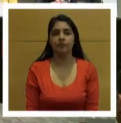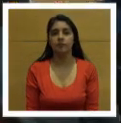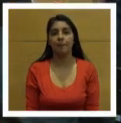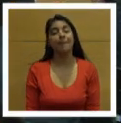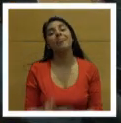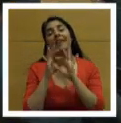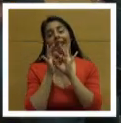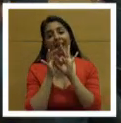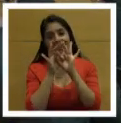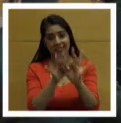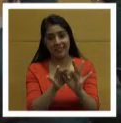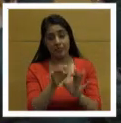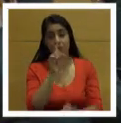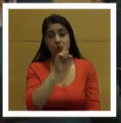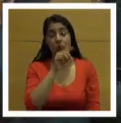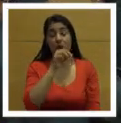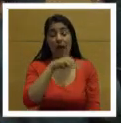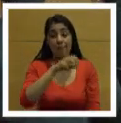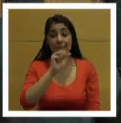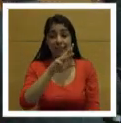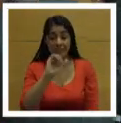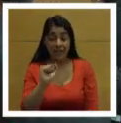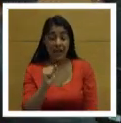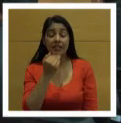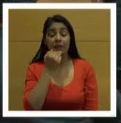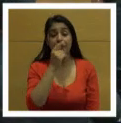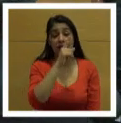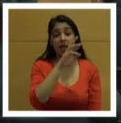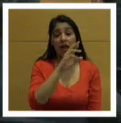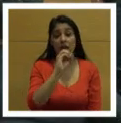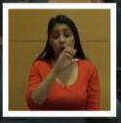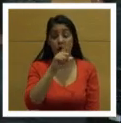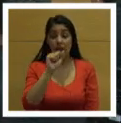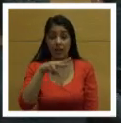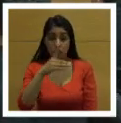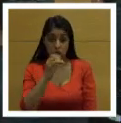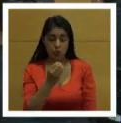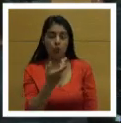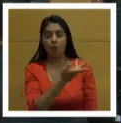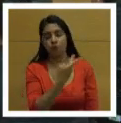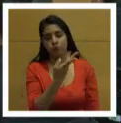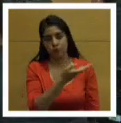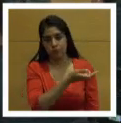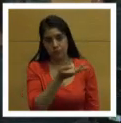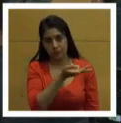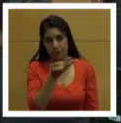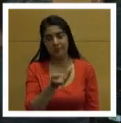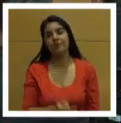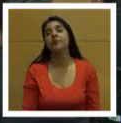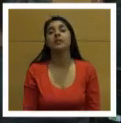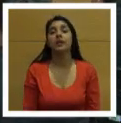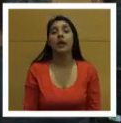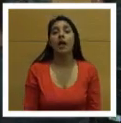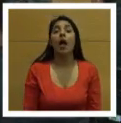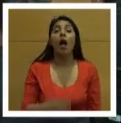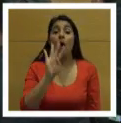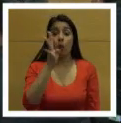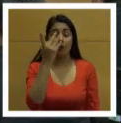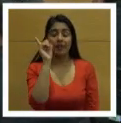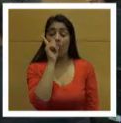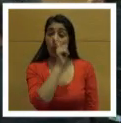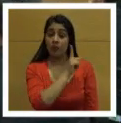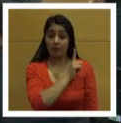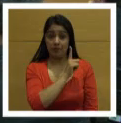Bien, agradecemos a María Soledad y a Rolando por sus certeras y, por cierto, efusivas palabras. La cuarta y última exposición de esta